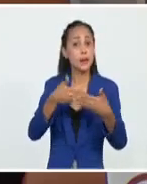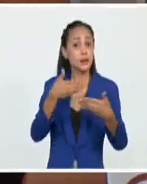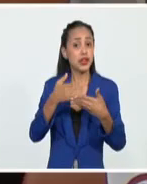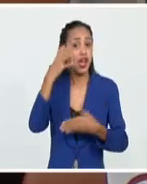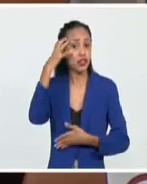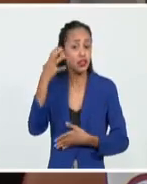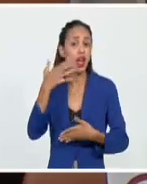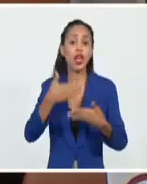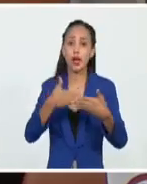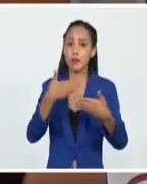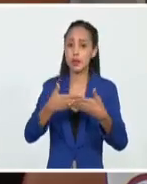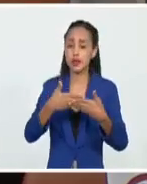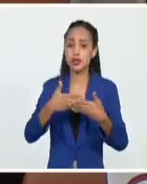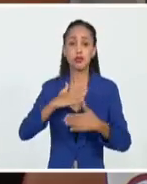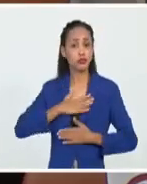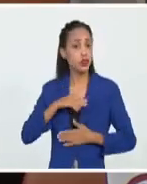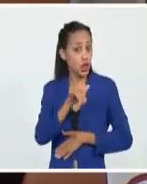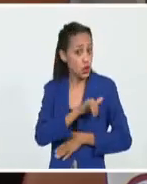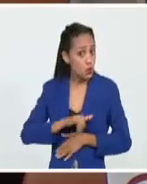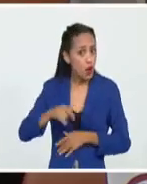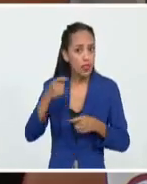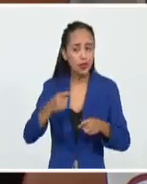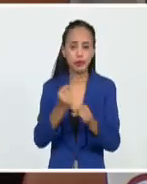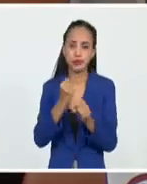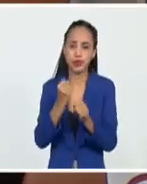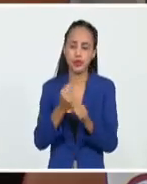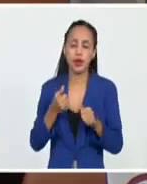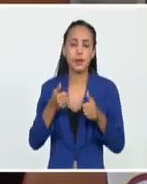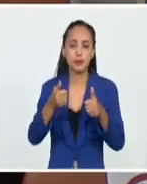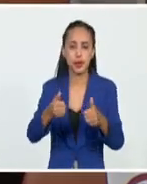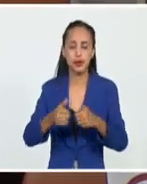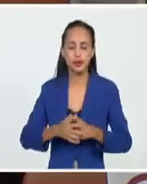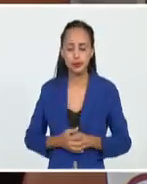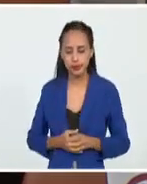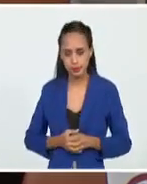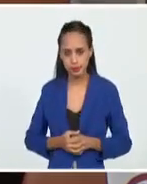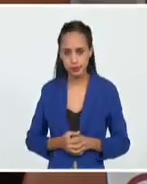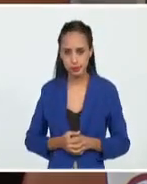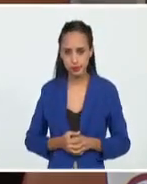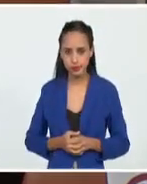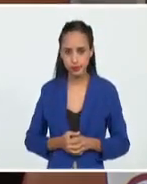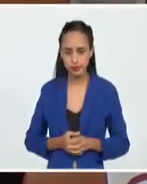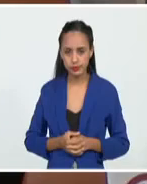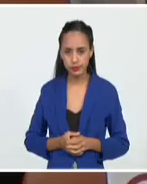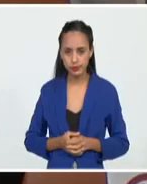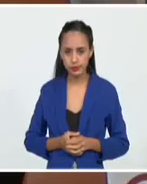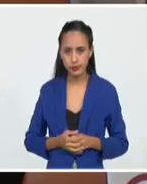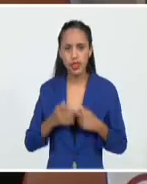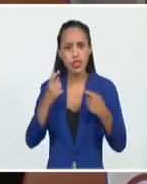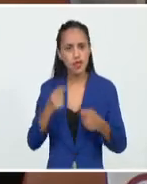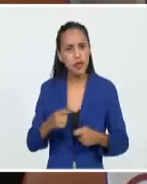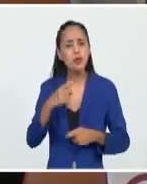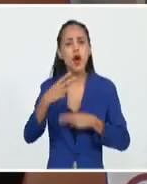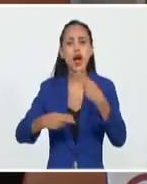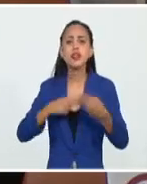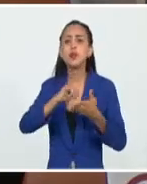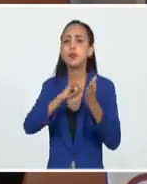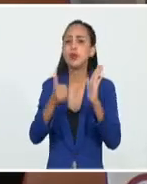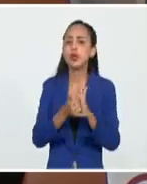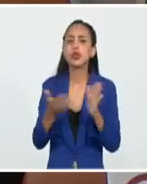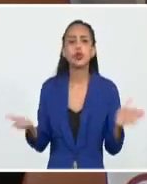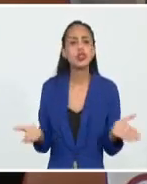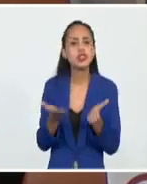estructuras presupuestadas, de nuestros gobiernos, de implementar estas estrategias a través de proyectos de desarrollo económico,